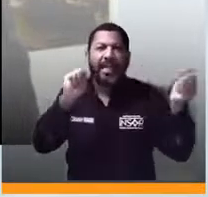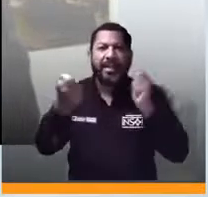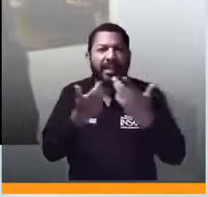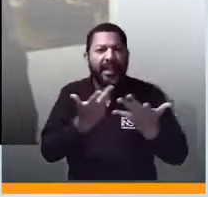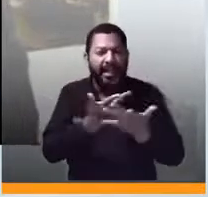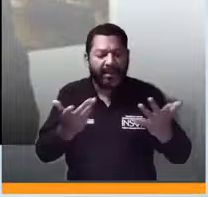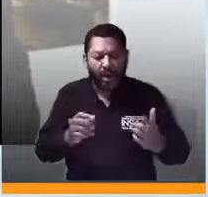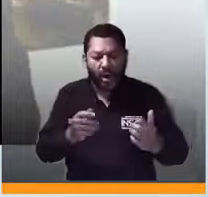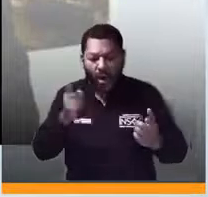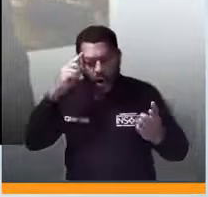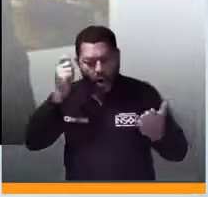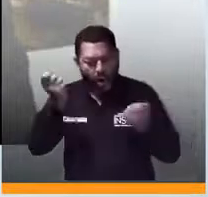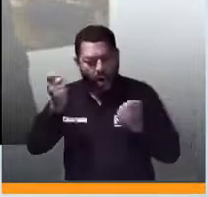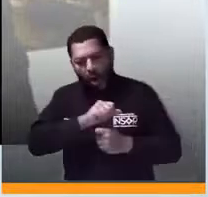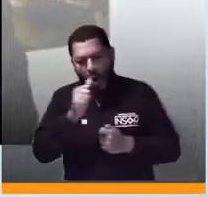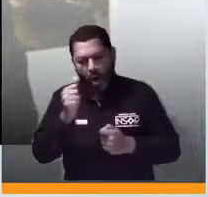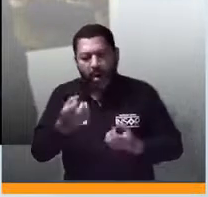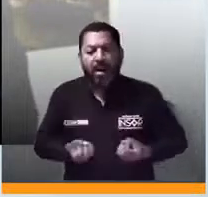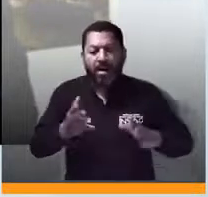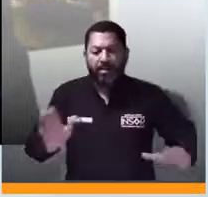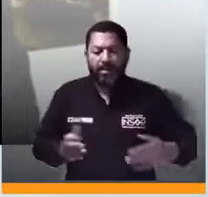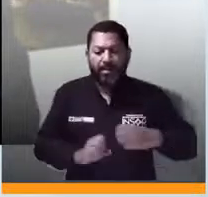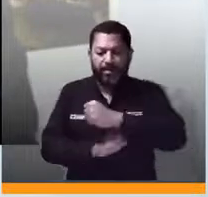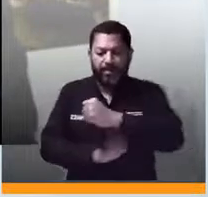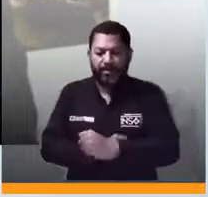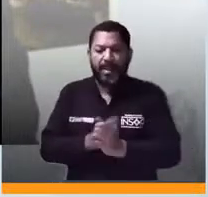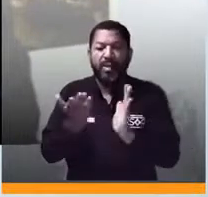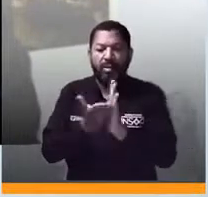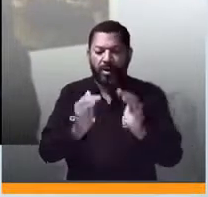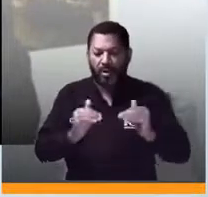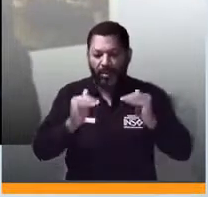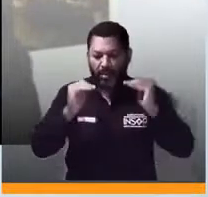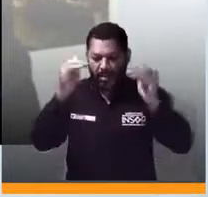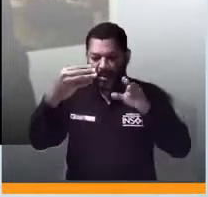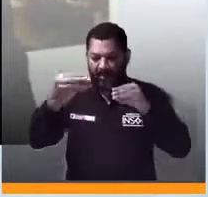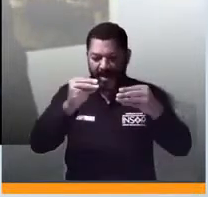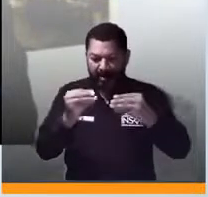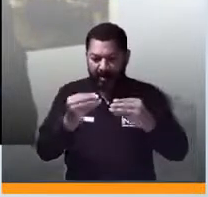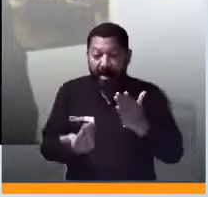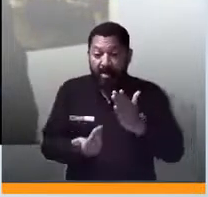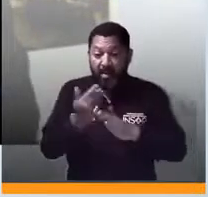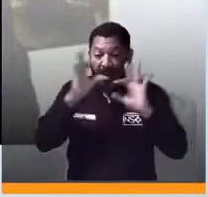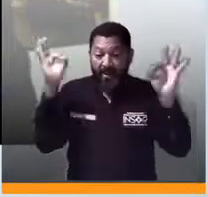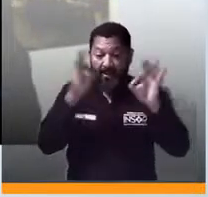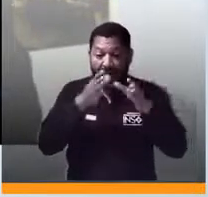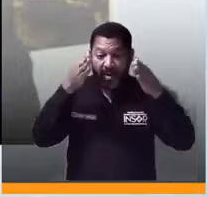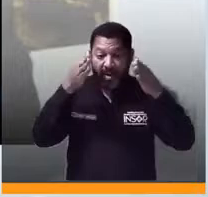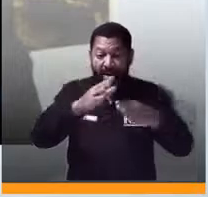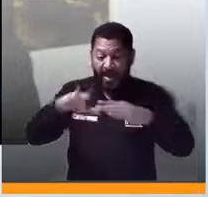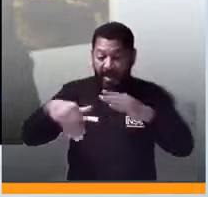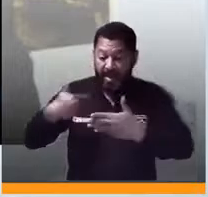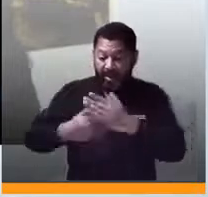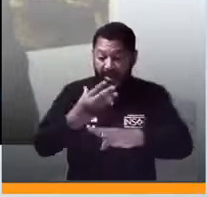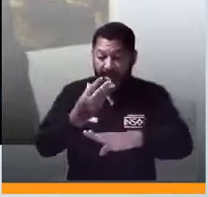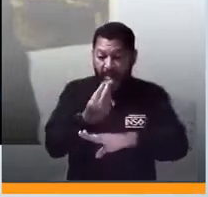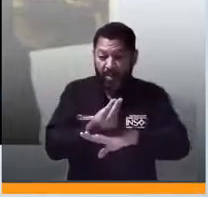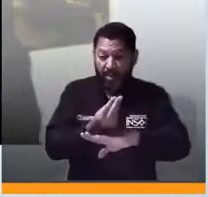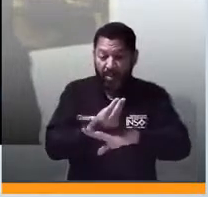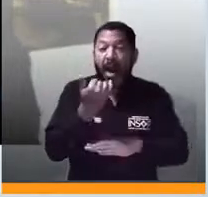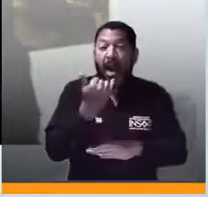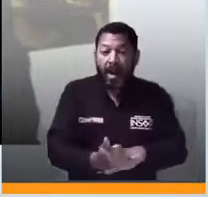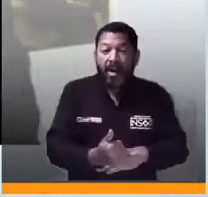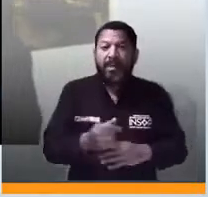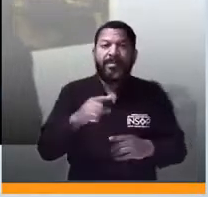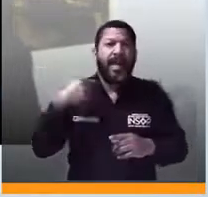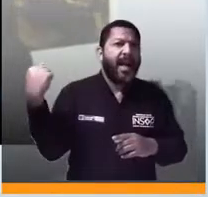de fortalecer el sistema de educación superior flexible, que aborde un nuevo enfoque de resultados, que sea